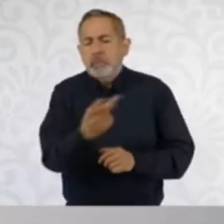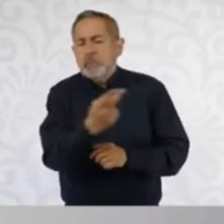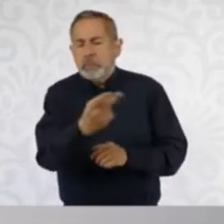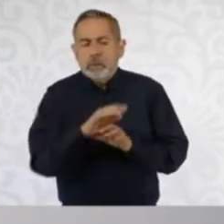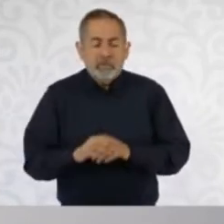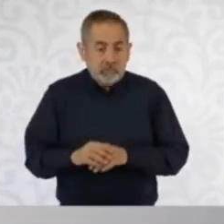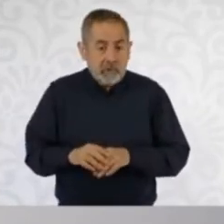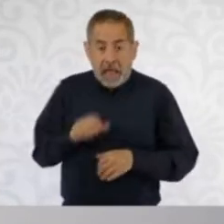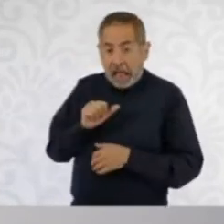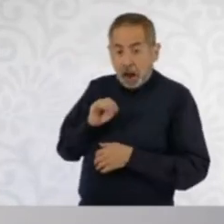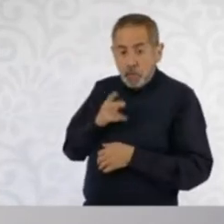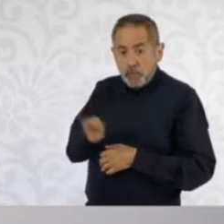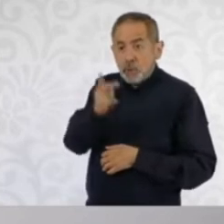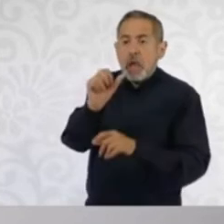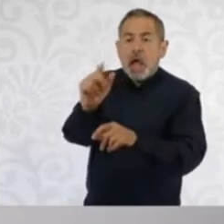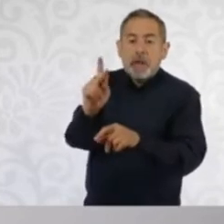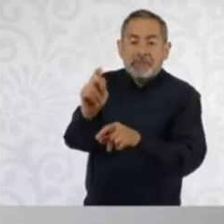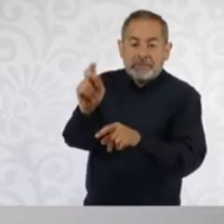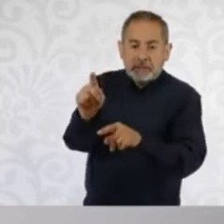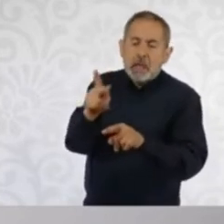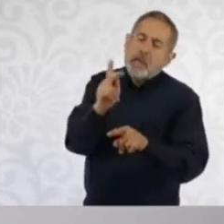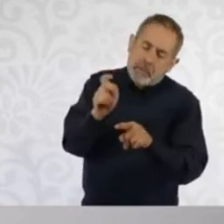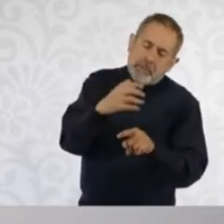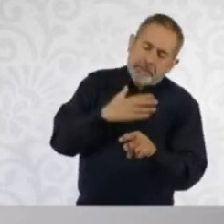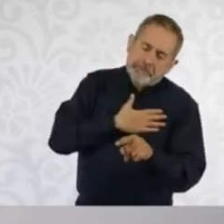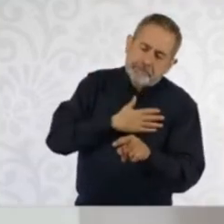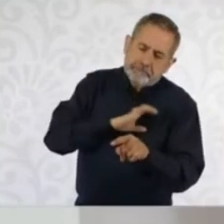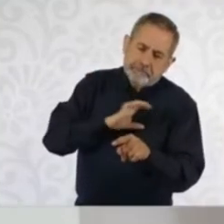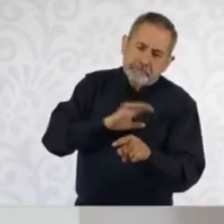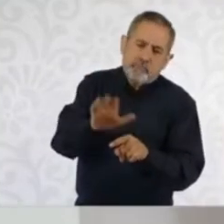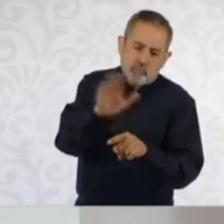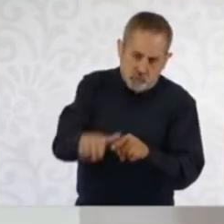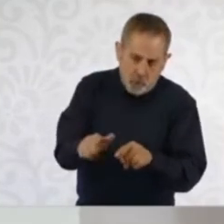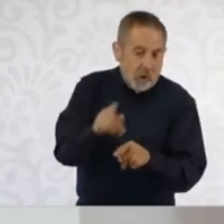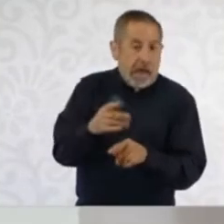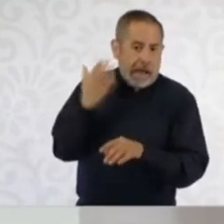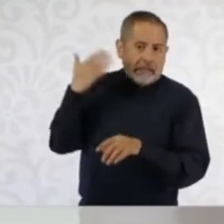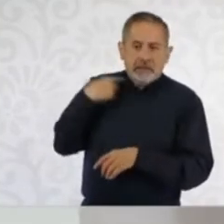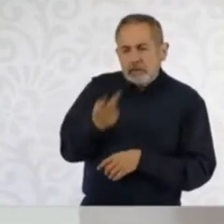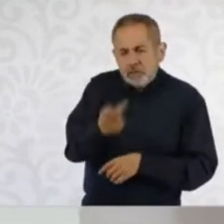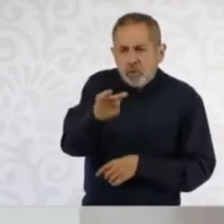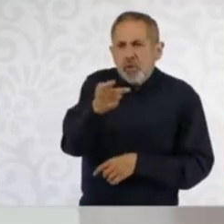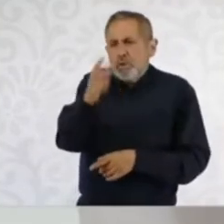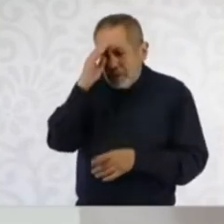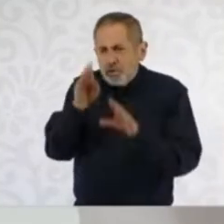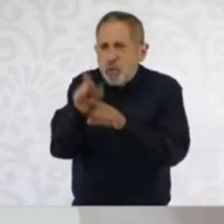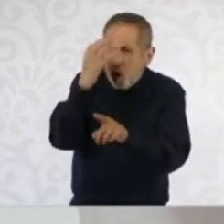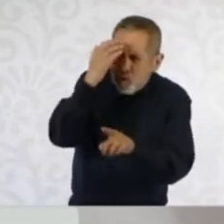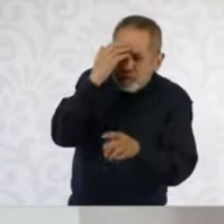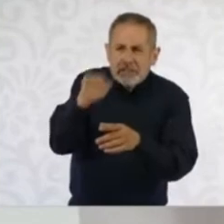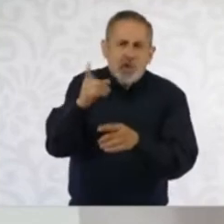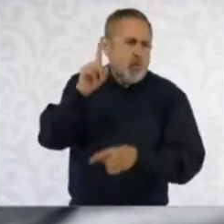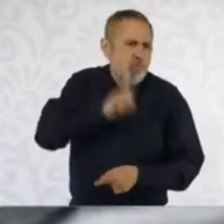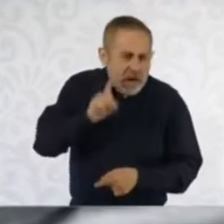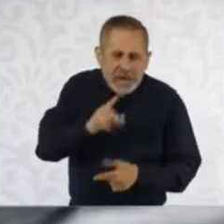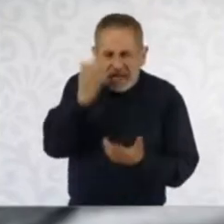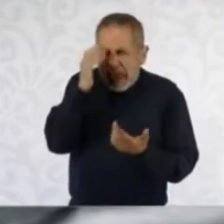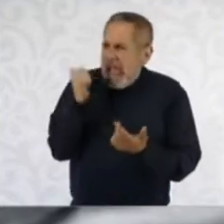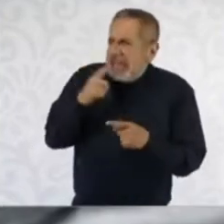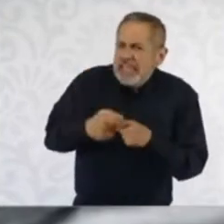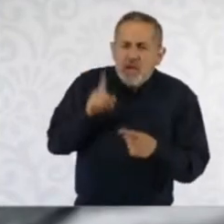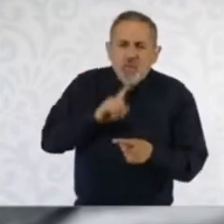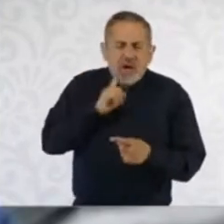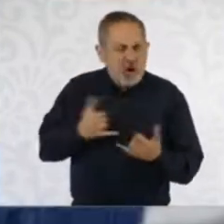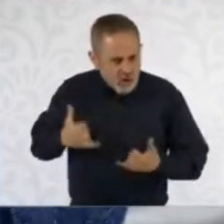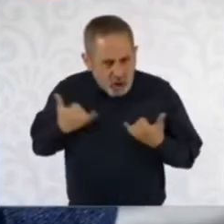él le preguntó a Pepe Barberán, que ya falleció, también nuestro cariño, que si conocía a una mujer